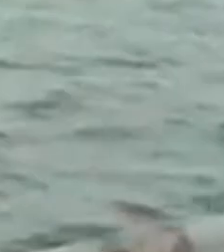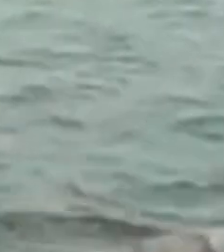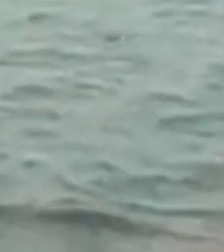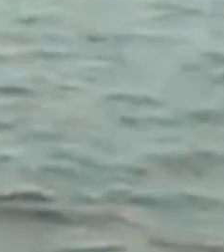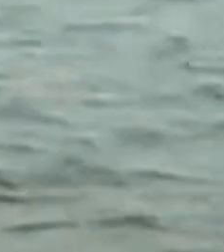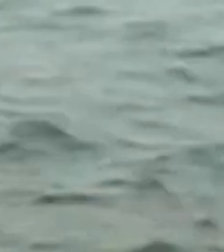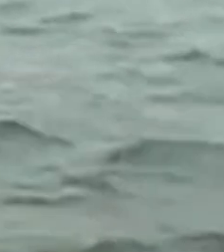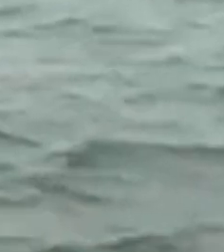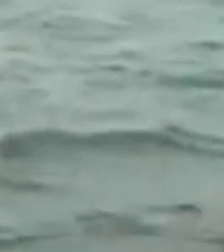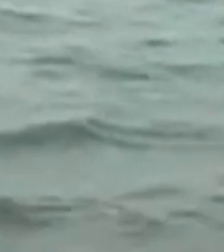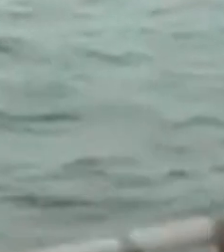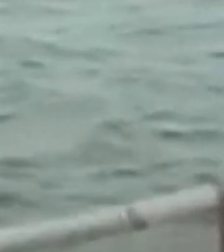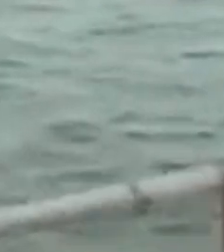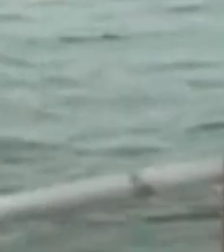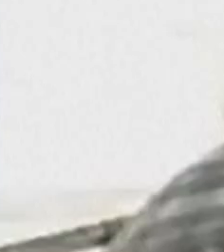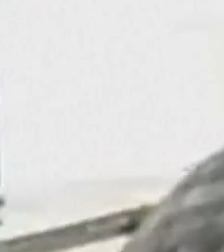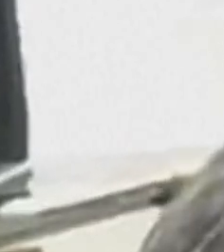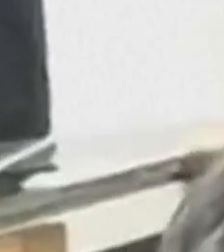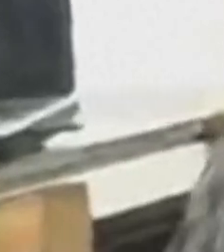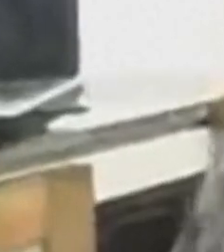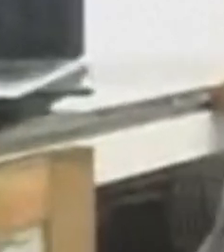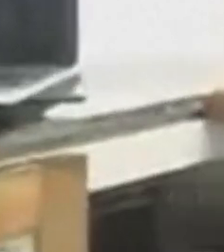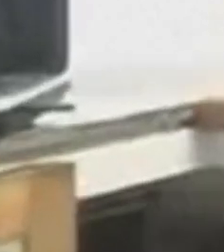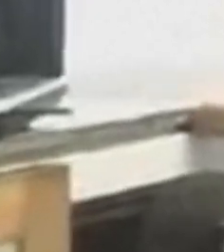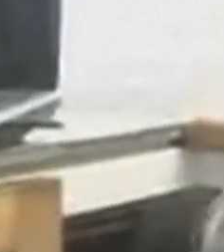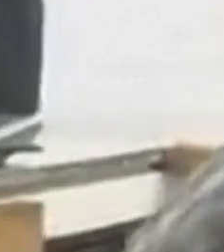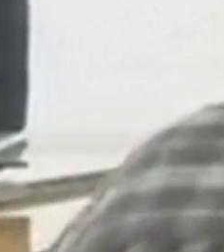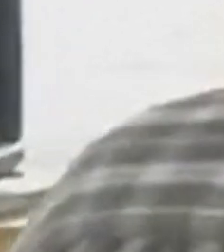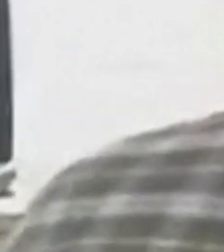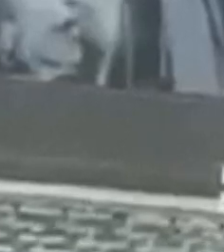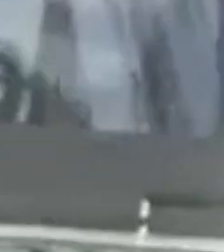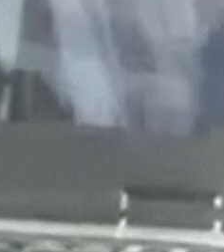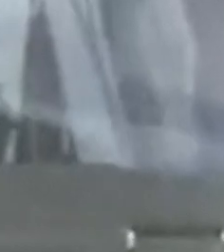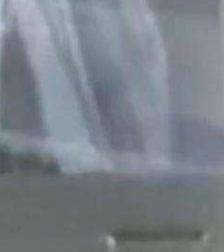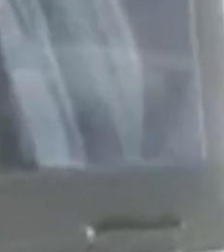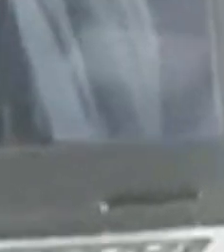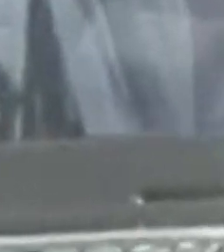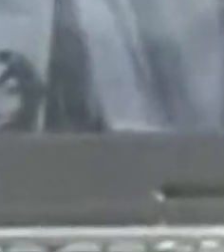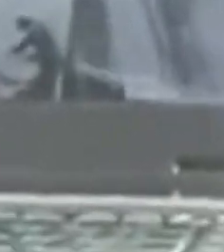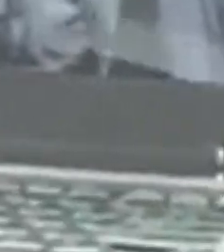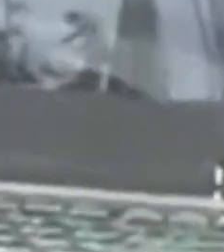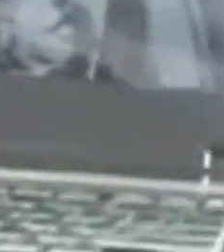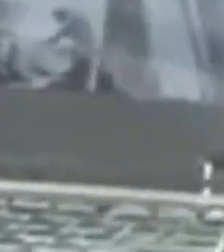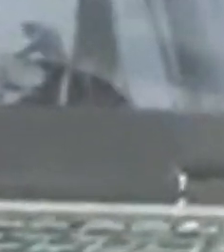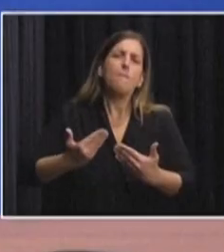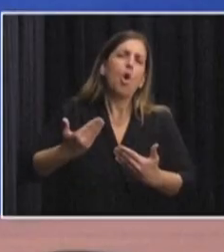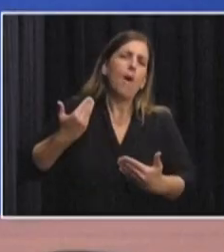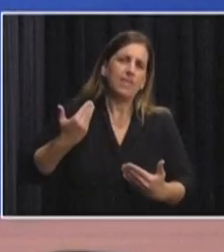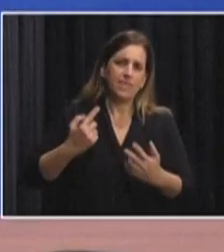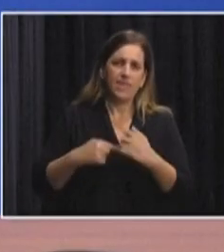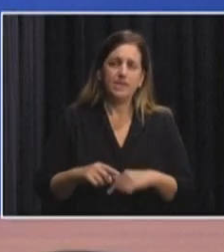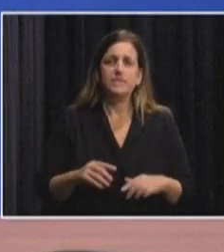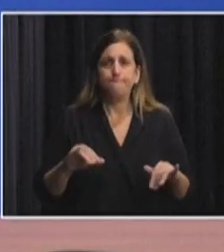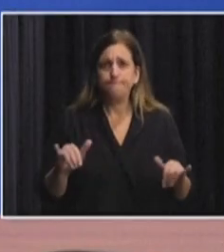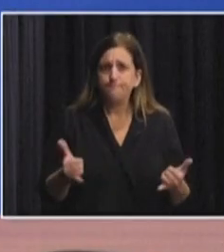al presentar el proyecto que su intención era transformar un símbolo de violencia y de guerra en un símbolo de paz y de Unión